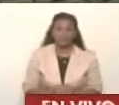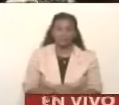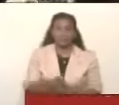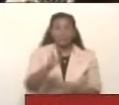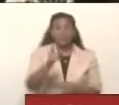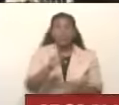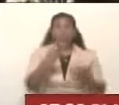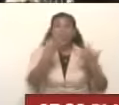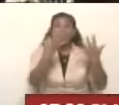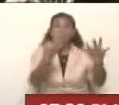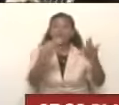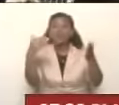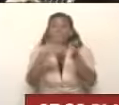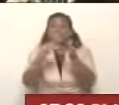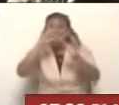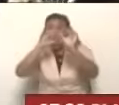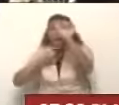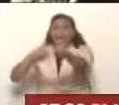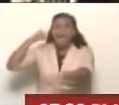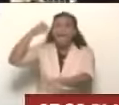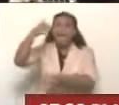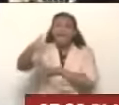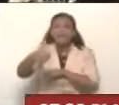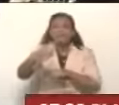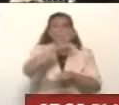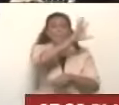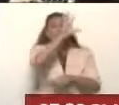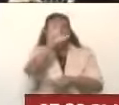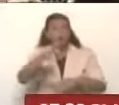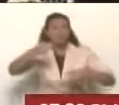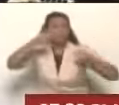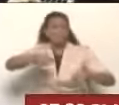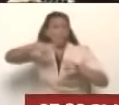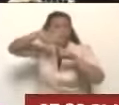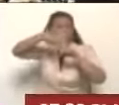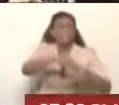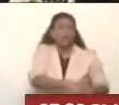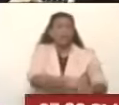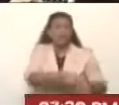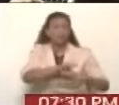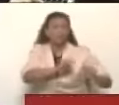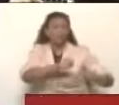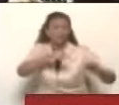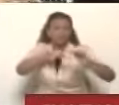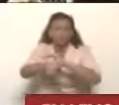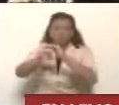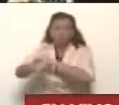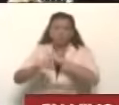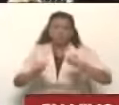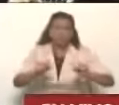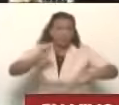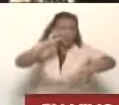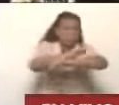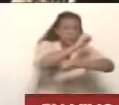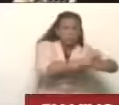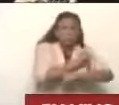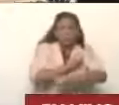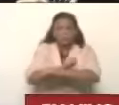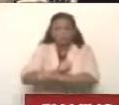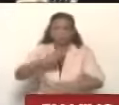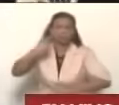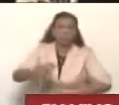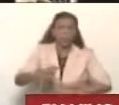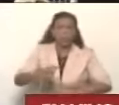Durante 8.000 años, todas las superpotencias que ha habido han sido colonialistas, imperialistas, esclavistas